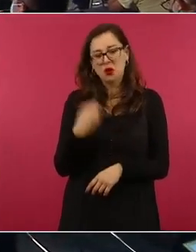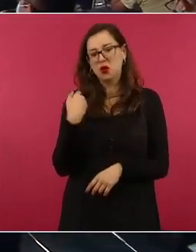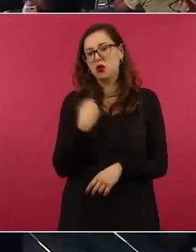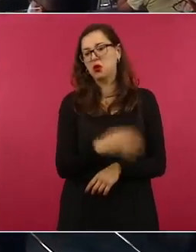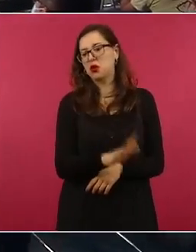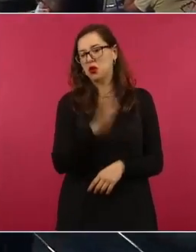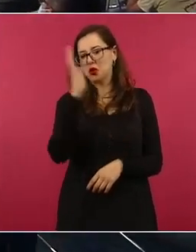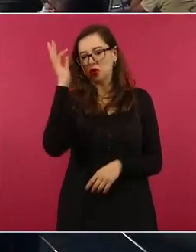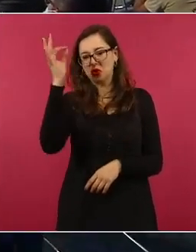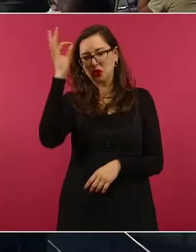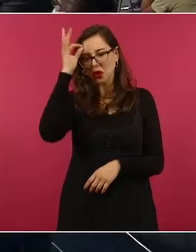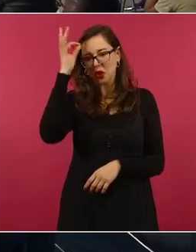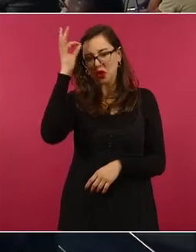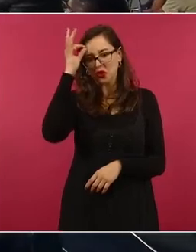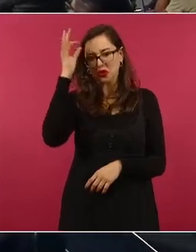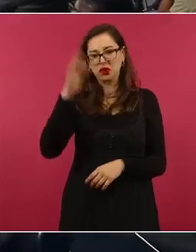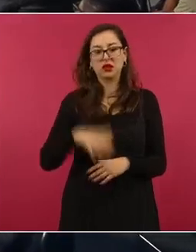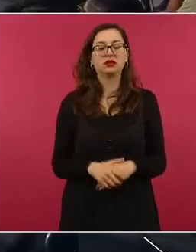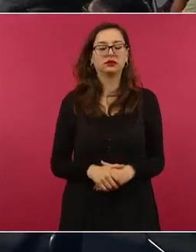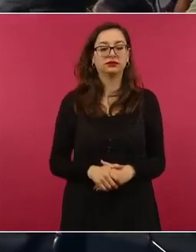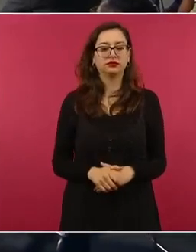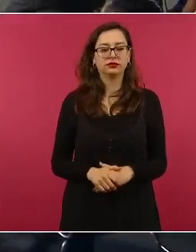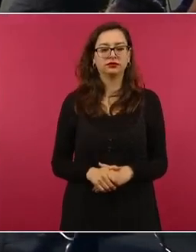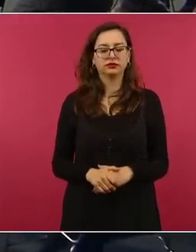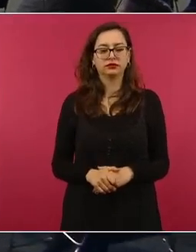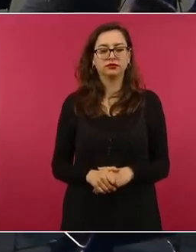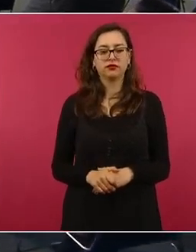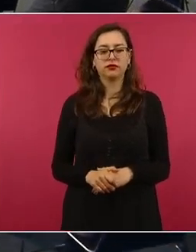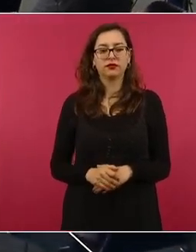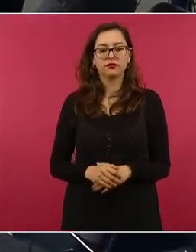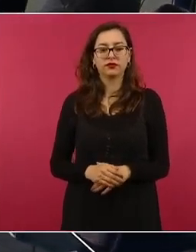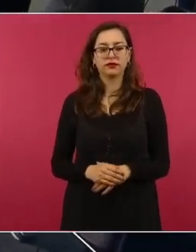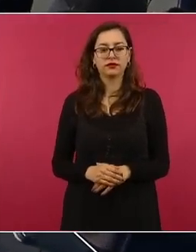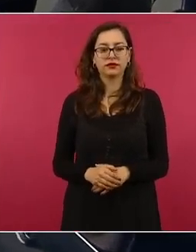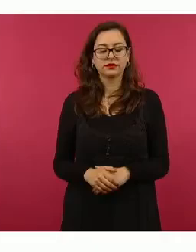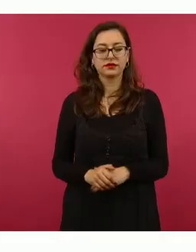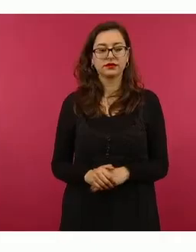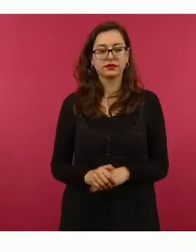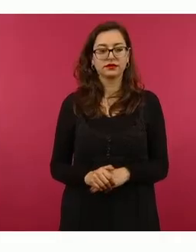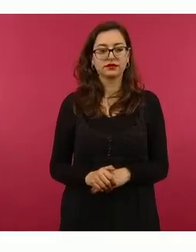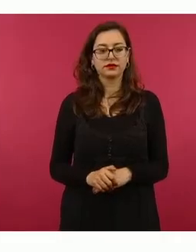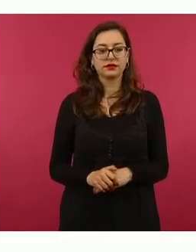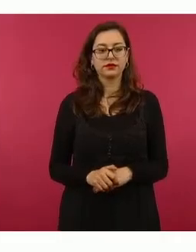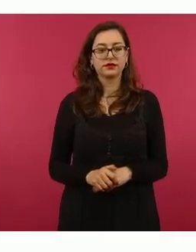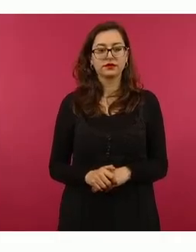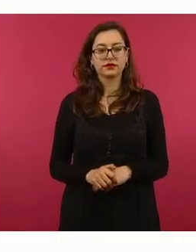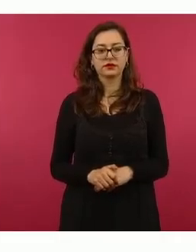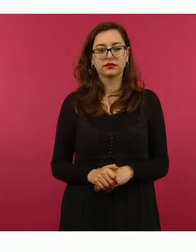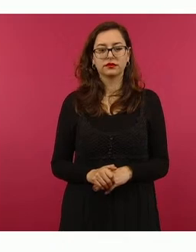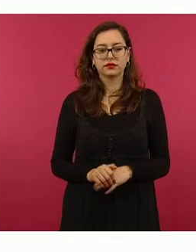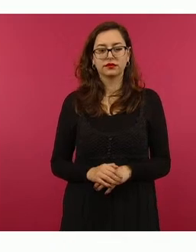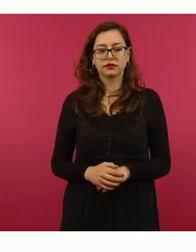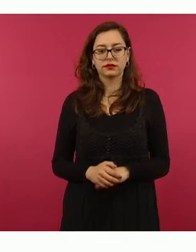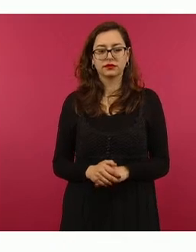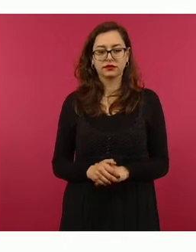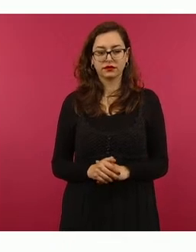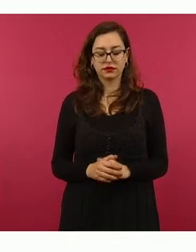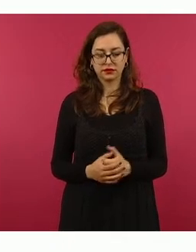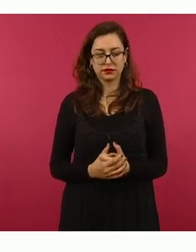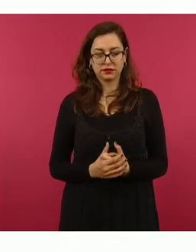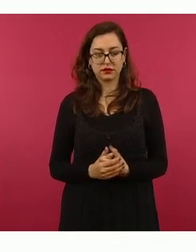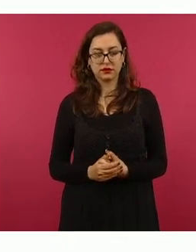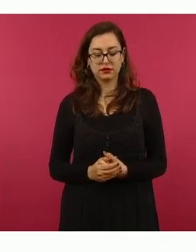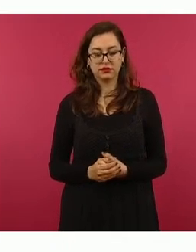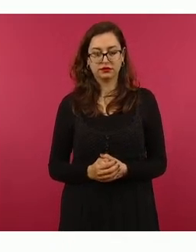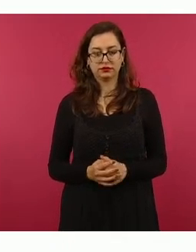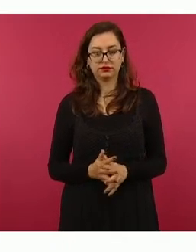Este intelectual, narco régimen militarizado. Entonces, con todo lo